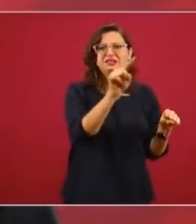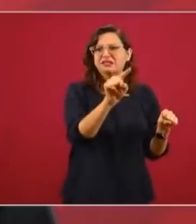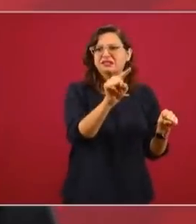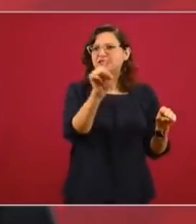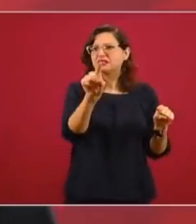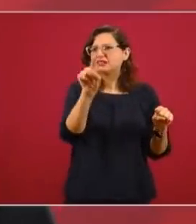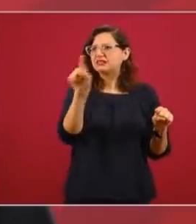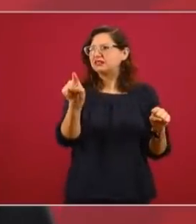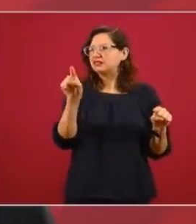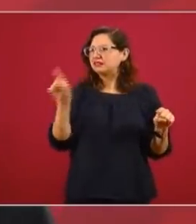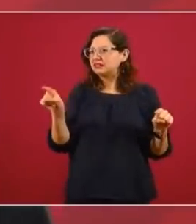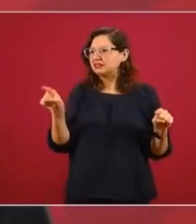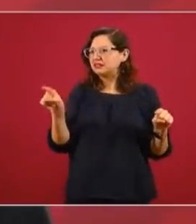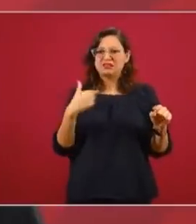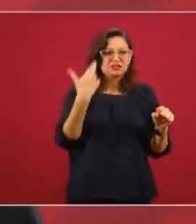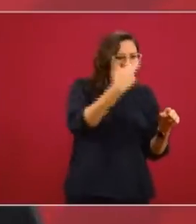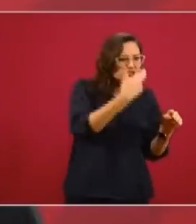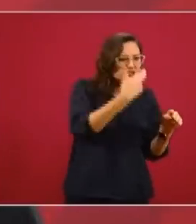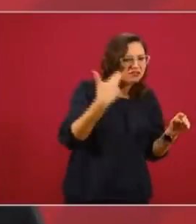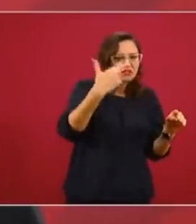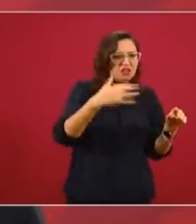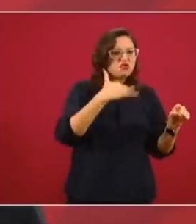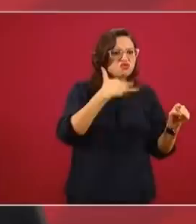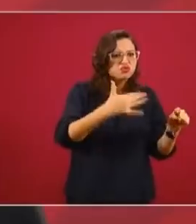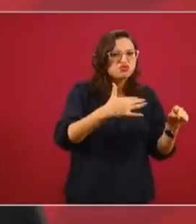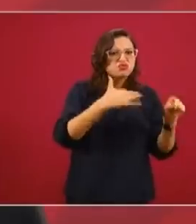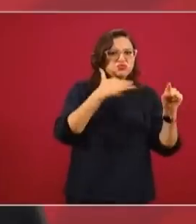revise, hay corrupción.